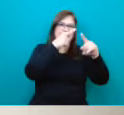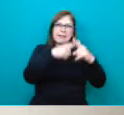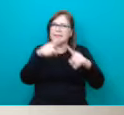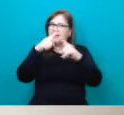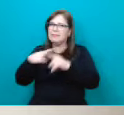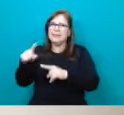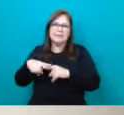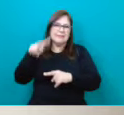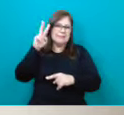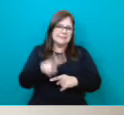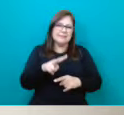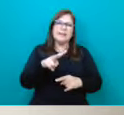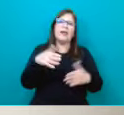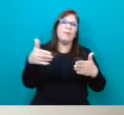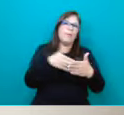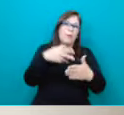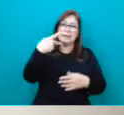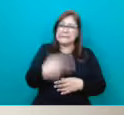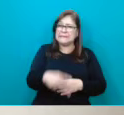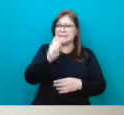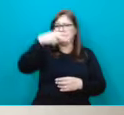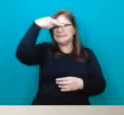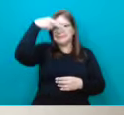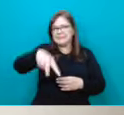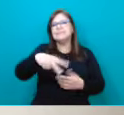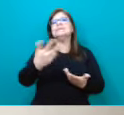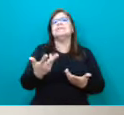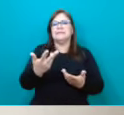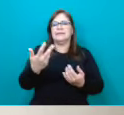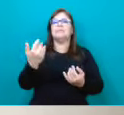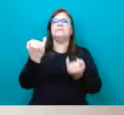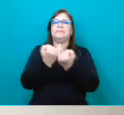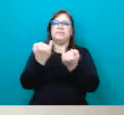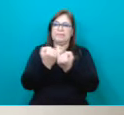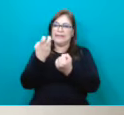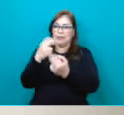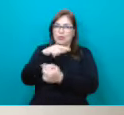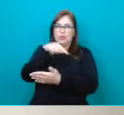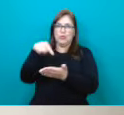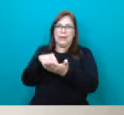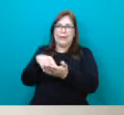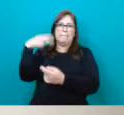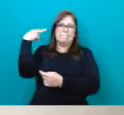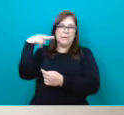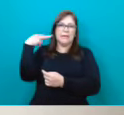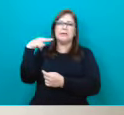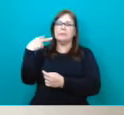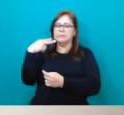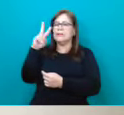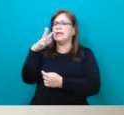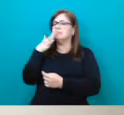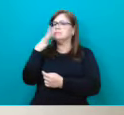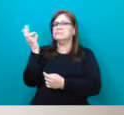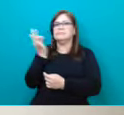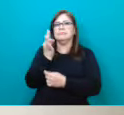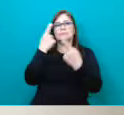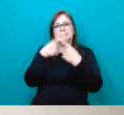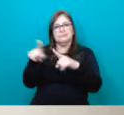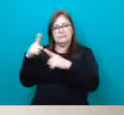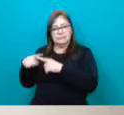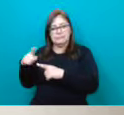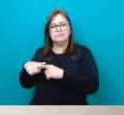ser tan variadas. Tú sabes que la gastronomía mexicana y aquí en esta región de Veracruz es deliciosa